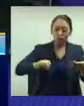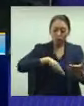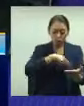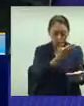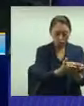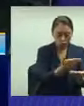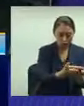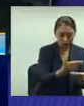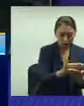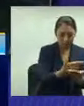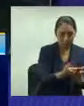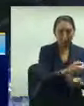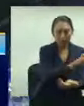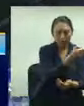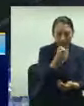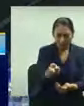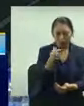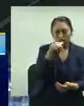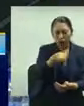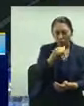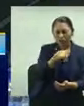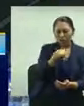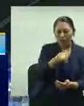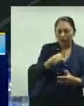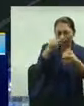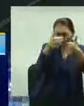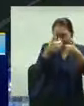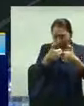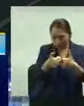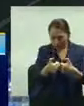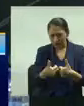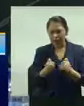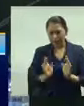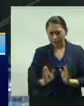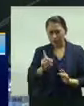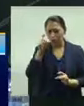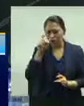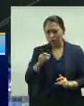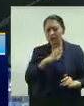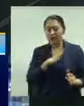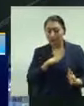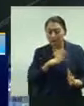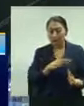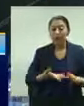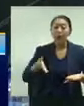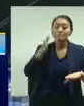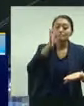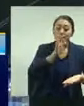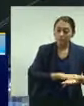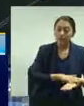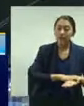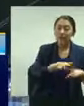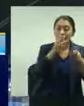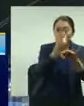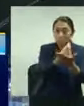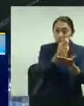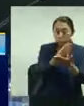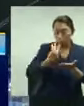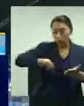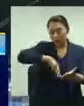y es parte de lo que ellos están considerando que debe de irse como una ampliación presupuestaria para el Ministerio de Salud. Voy